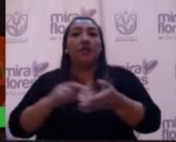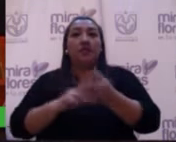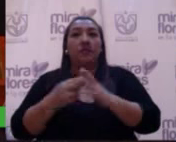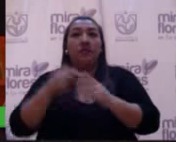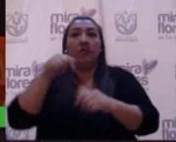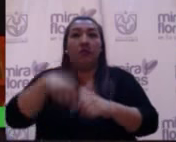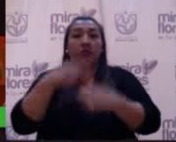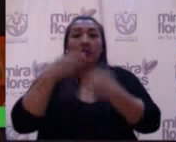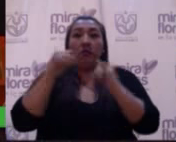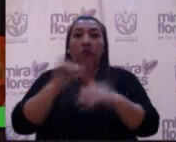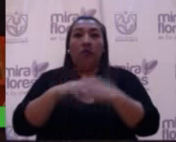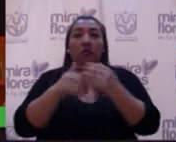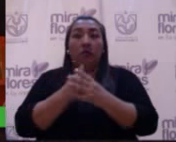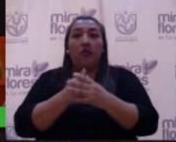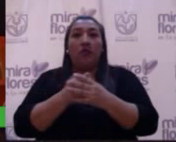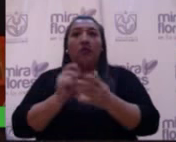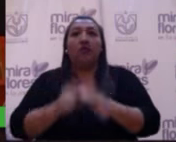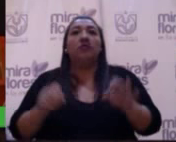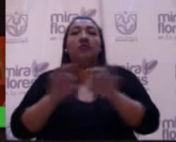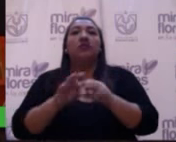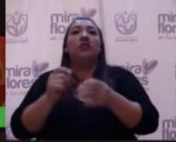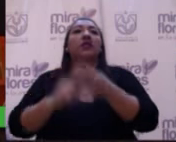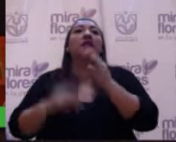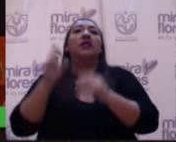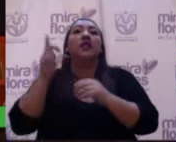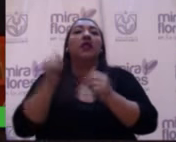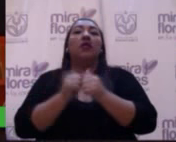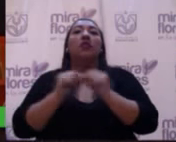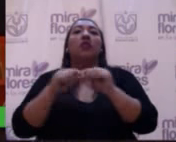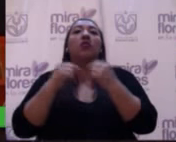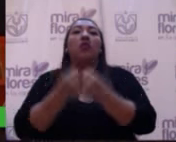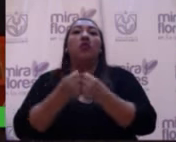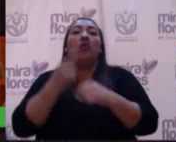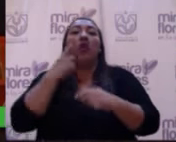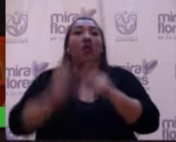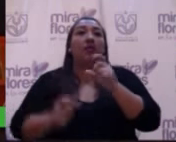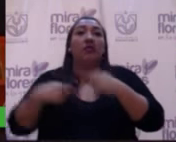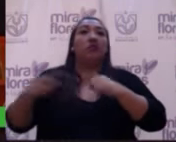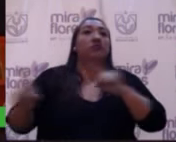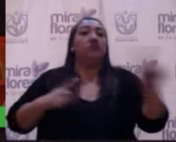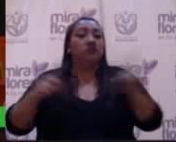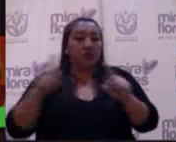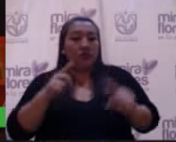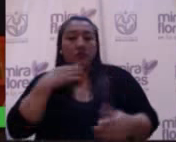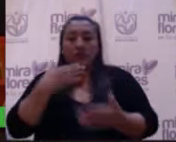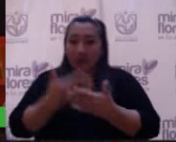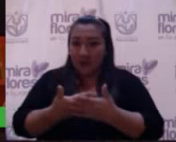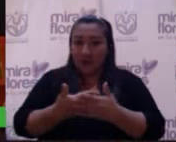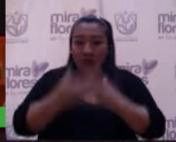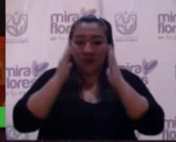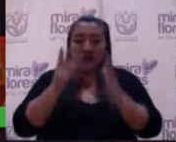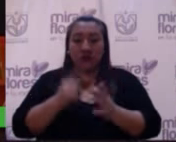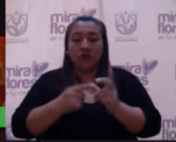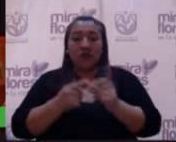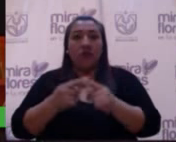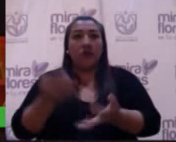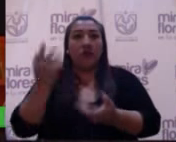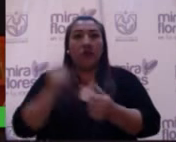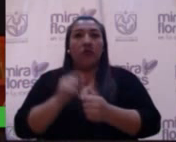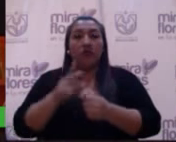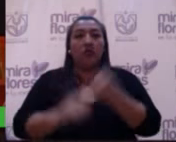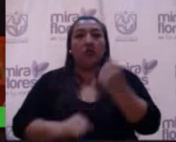inglés y en formato del evento será una discusión liderada por un moderador. Agradezco la atención a la presente y espero poder